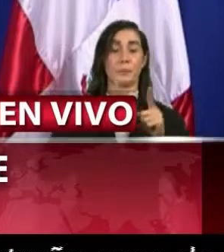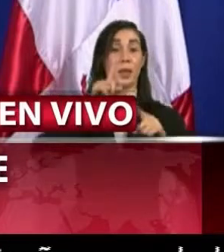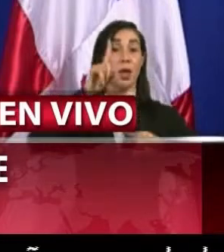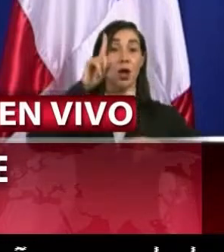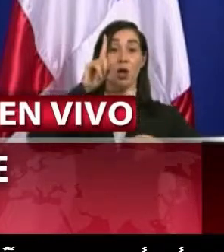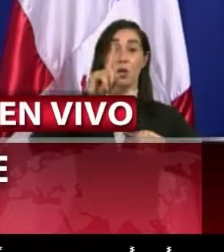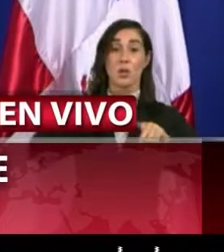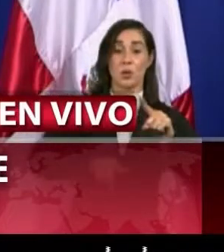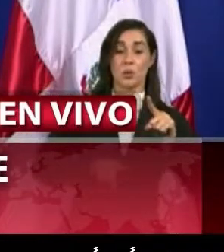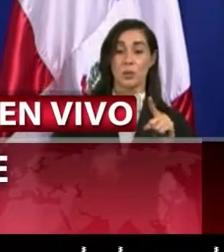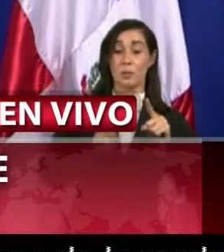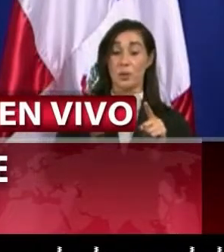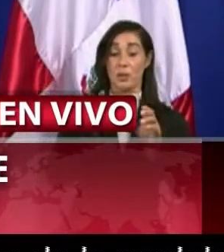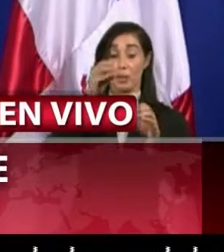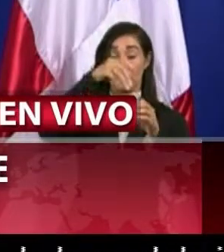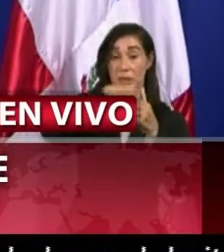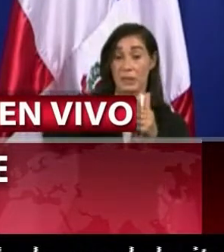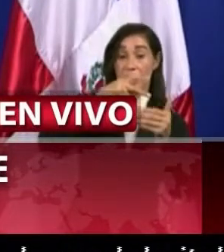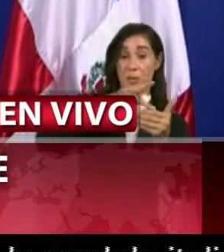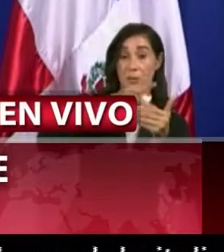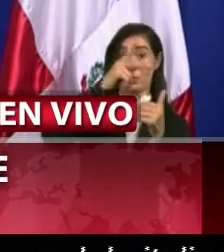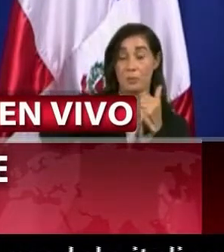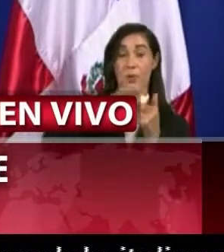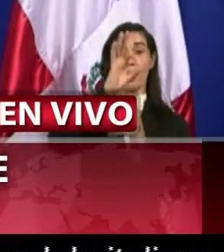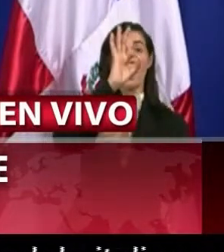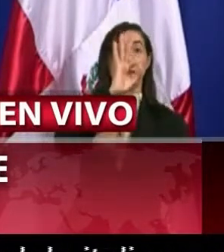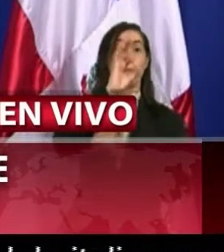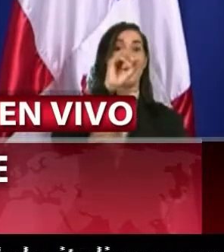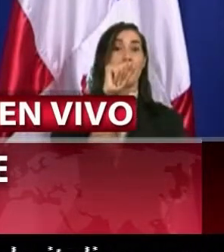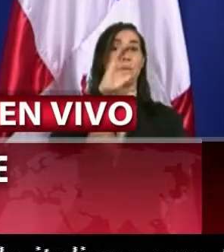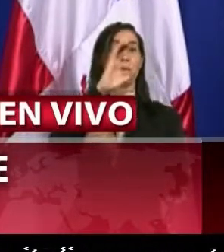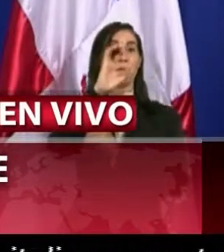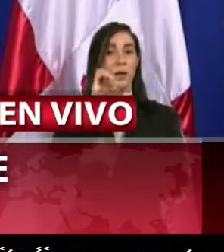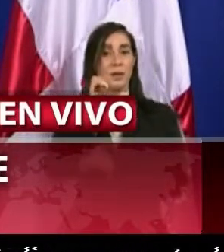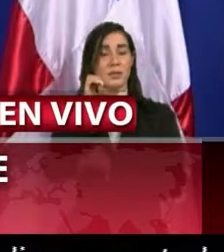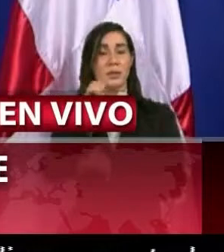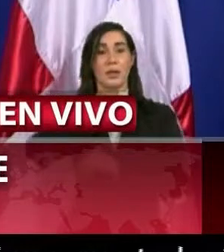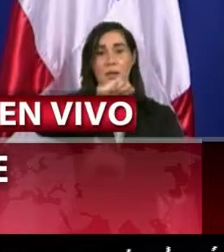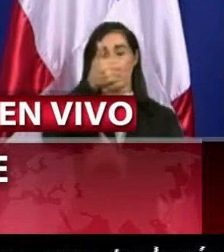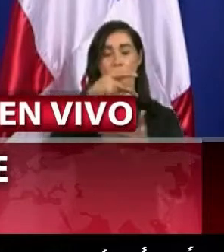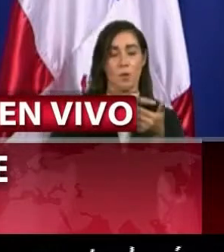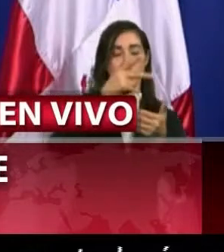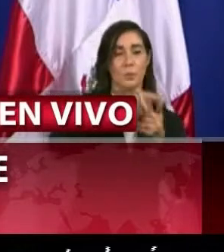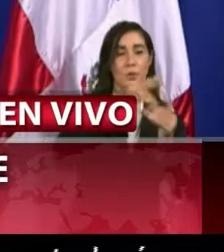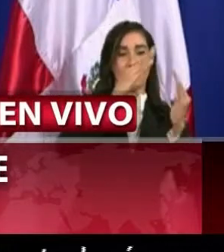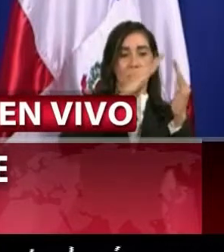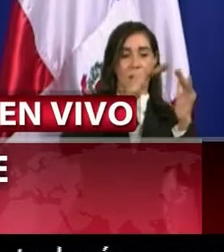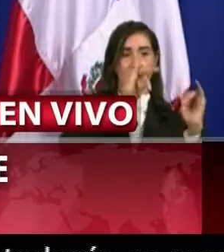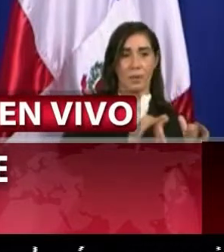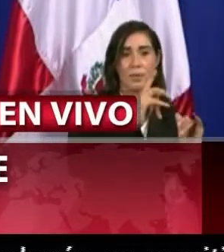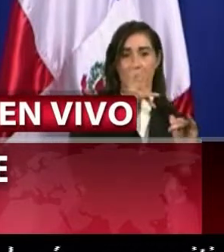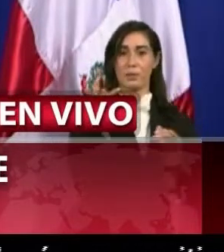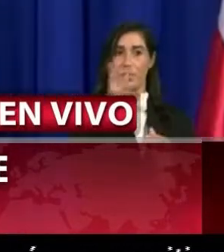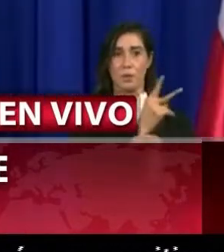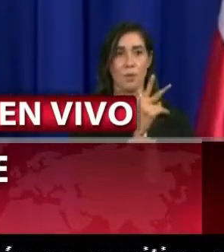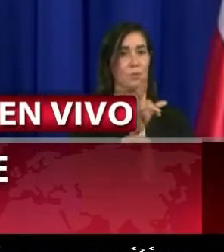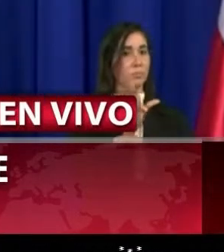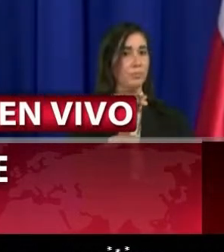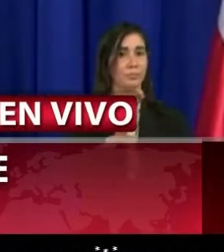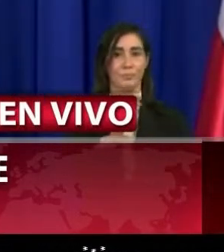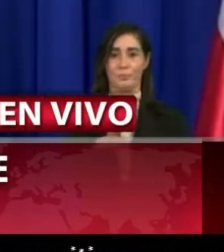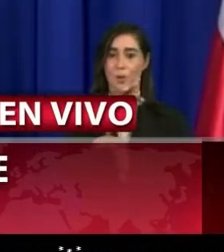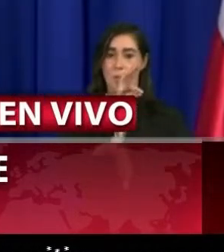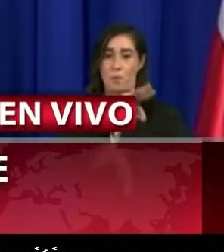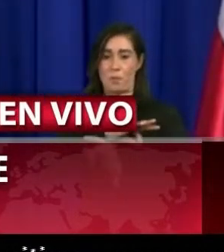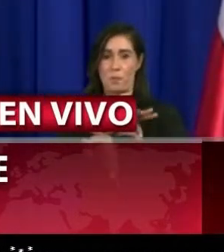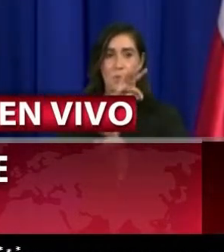ser parte del programa FASE y del programa Quédate en Casa al mismo tiempo.